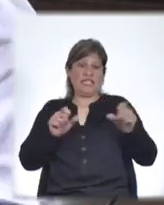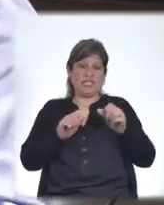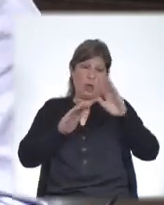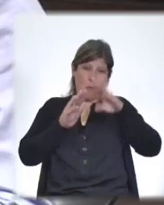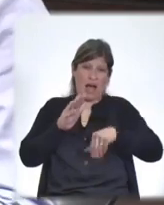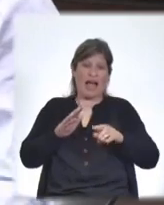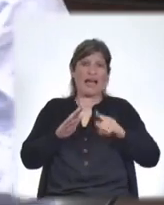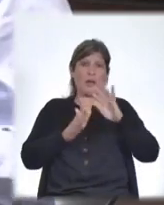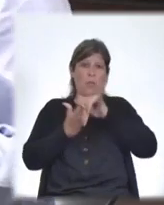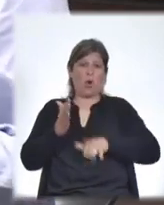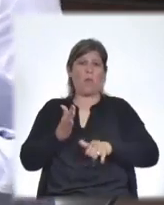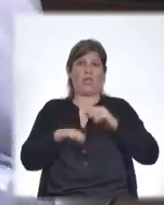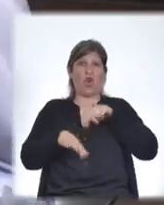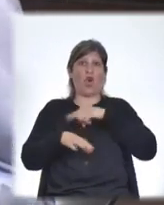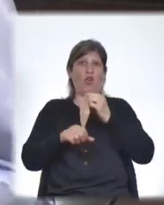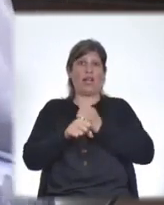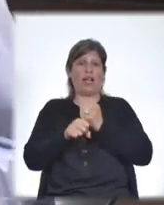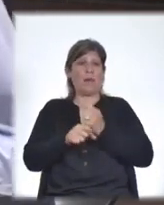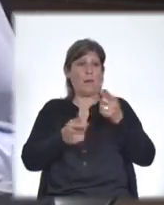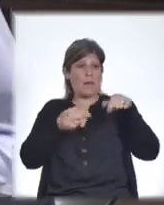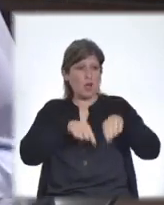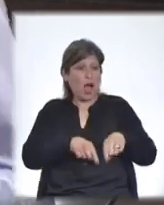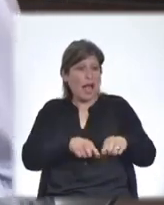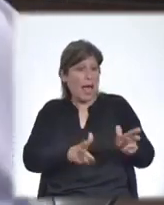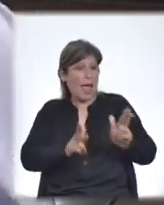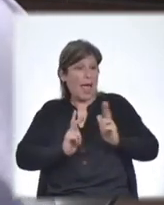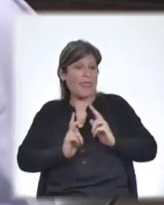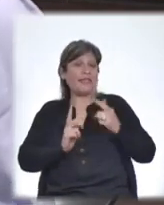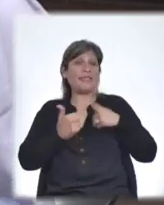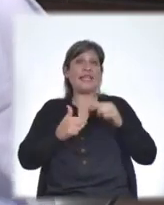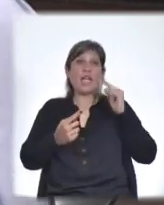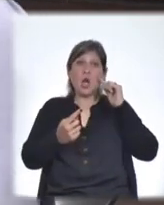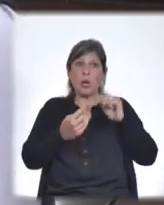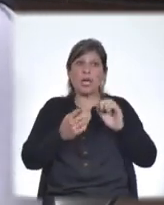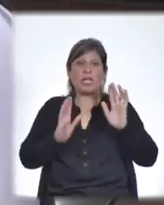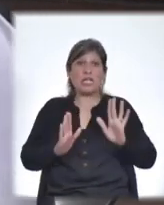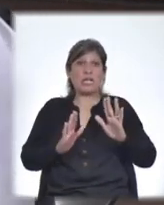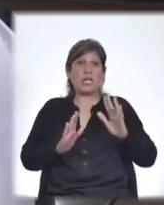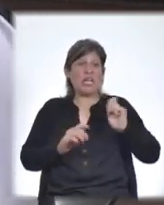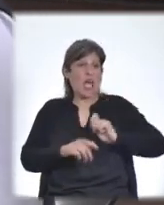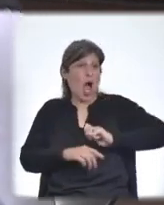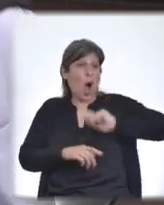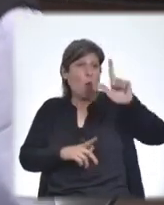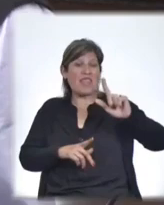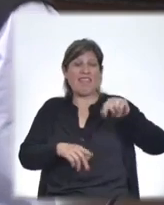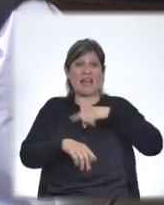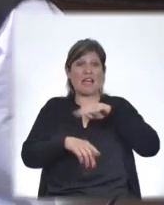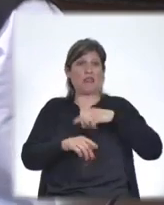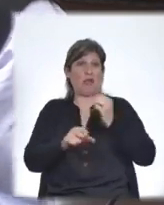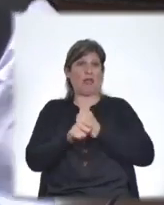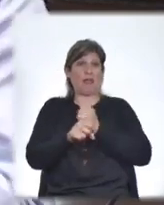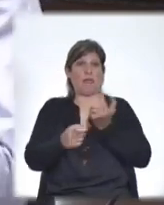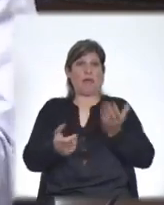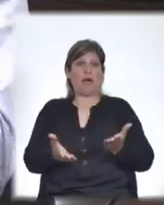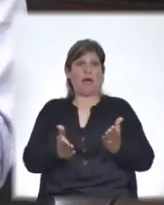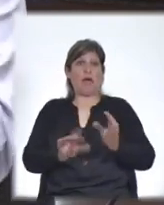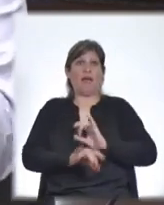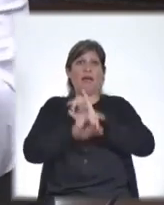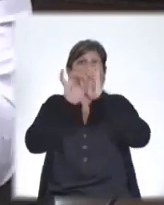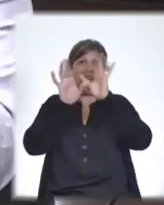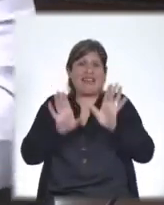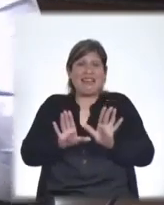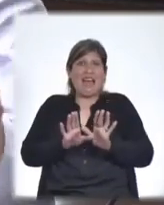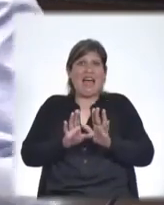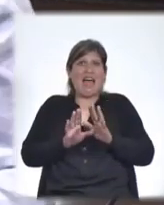trabajadas. Pero acá lo que se nos dice es que lo que se pretende es aumentar las horas de trabajo, claramente